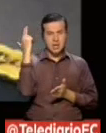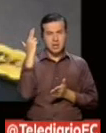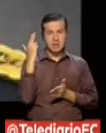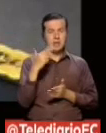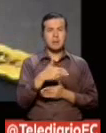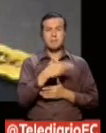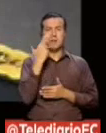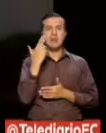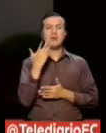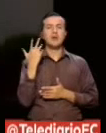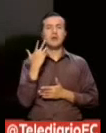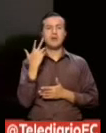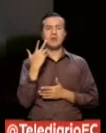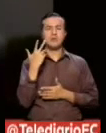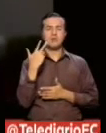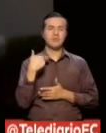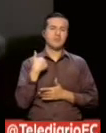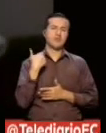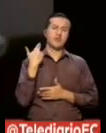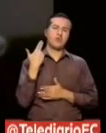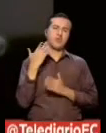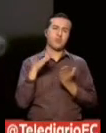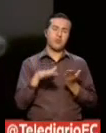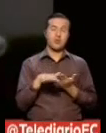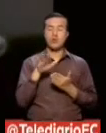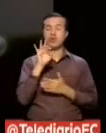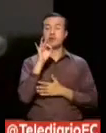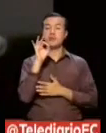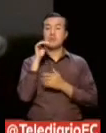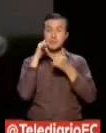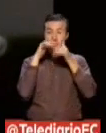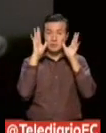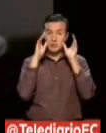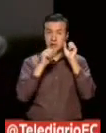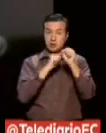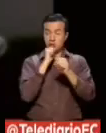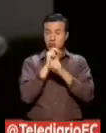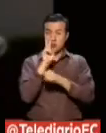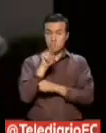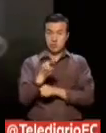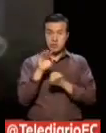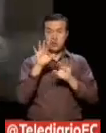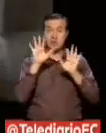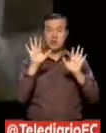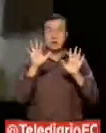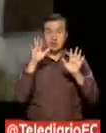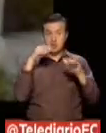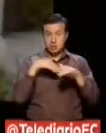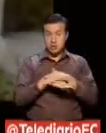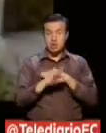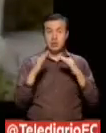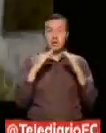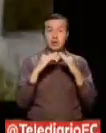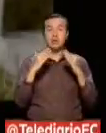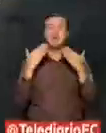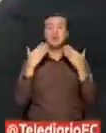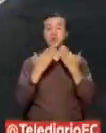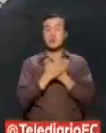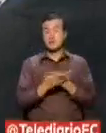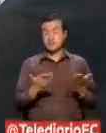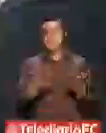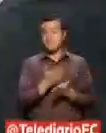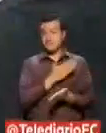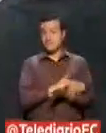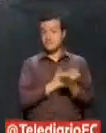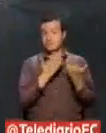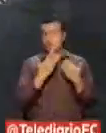fuego a la altura de la clavícula la madrugada del 19 de diciembre de 2010, cuando ingresaba a su domicilio en Guayaquil.